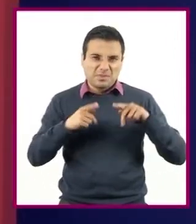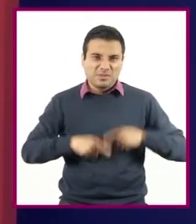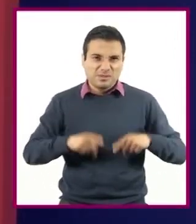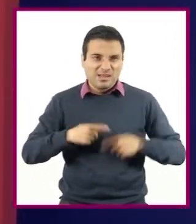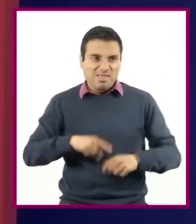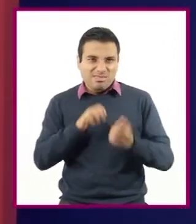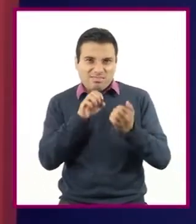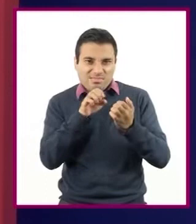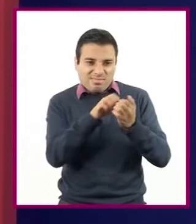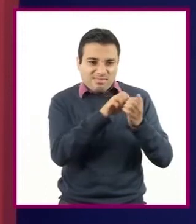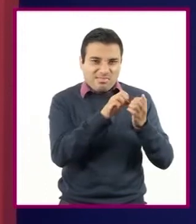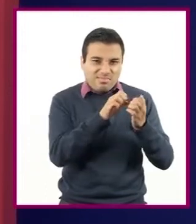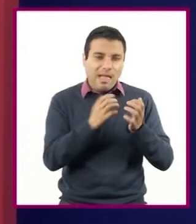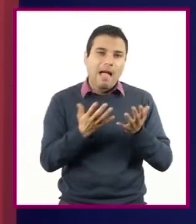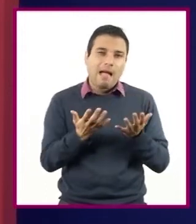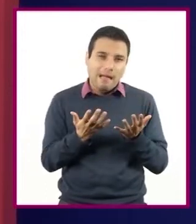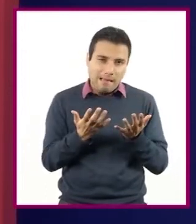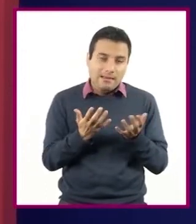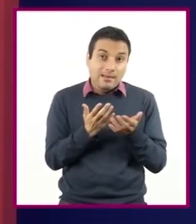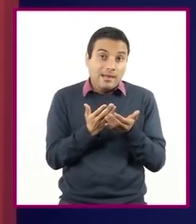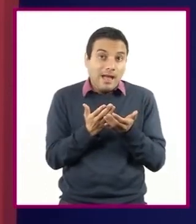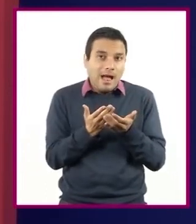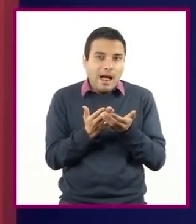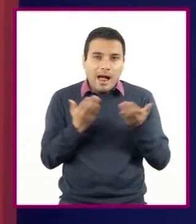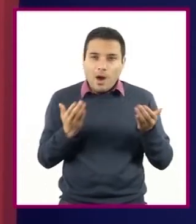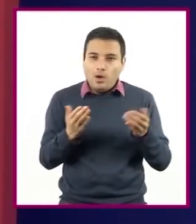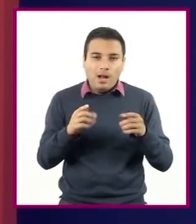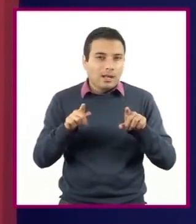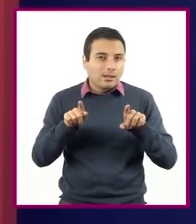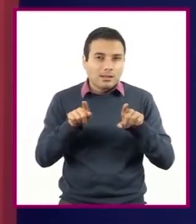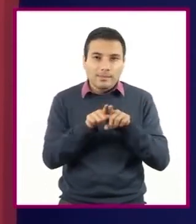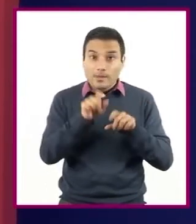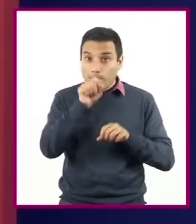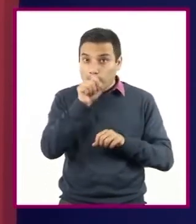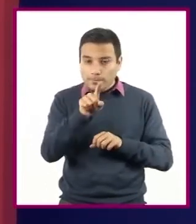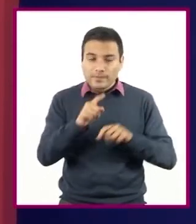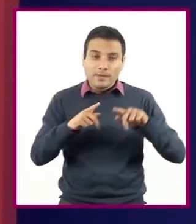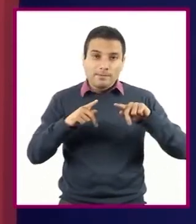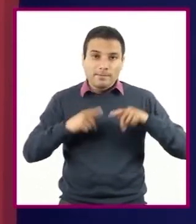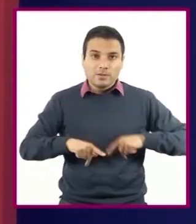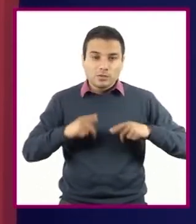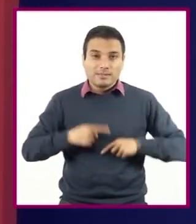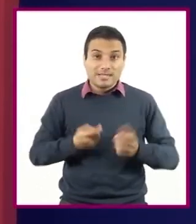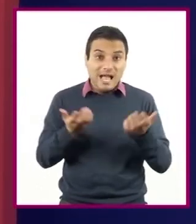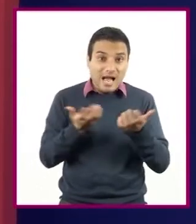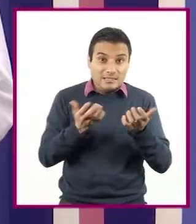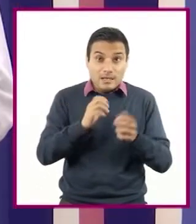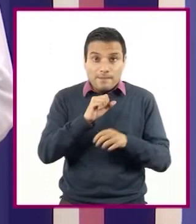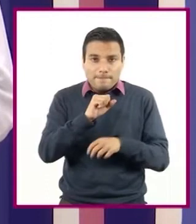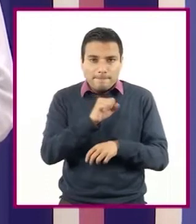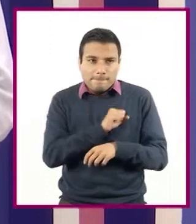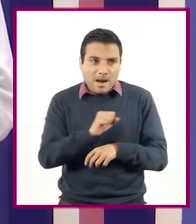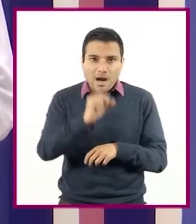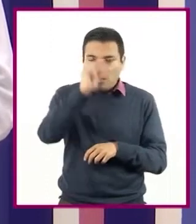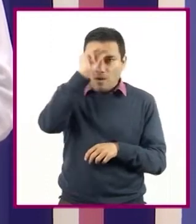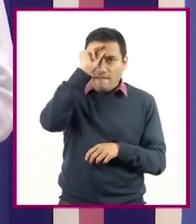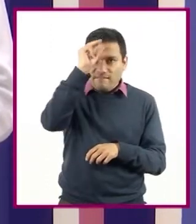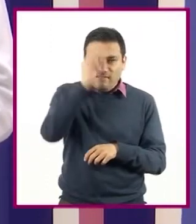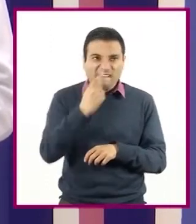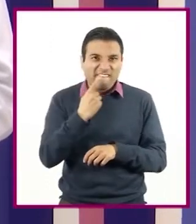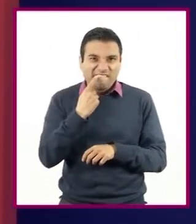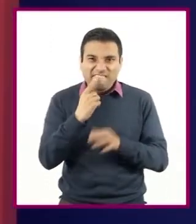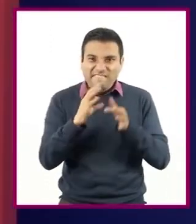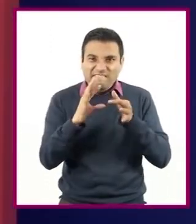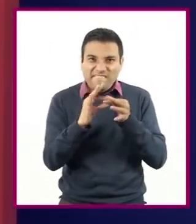cierta carga despectiva para condenar prácticas inmorales o malévolas que pueden o no estar relacionadas con